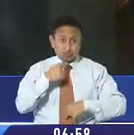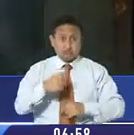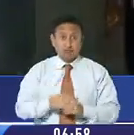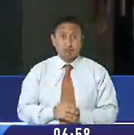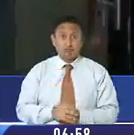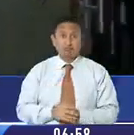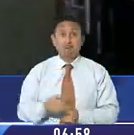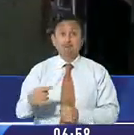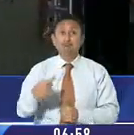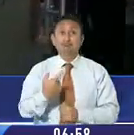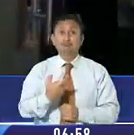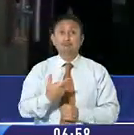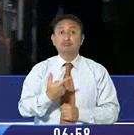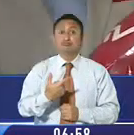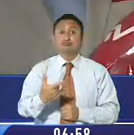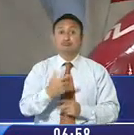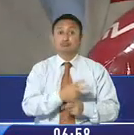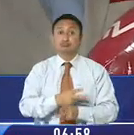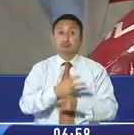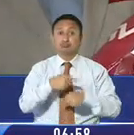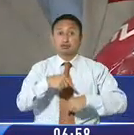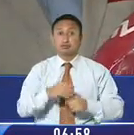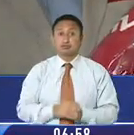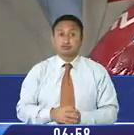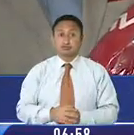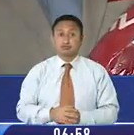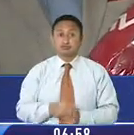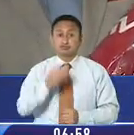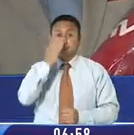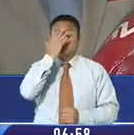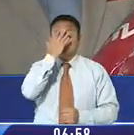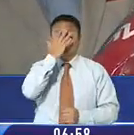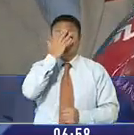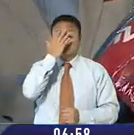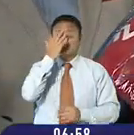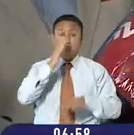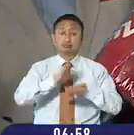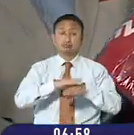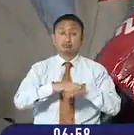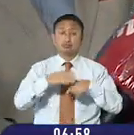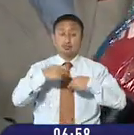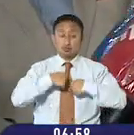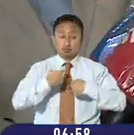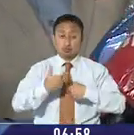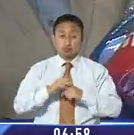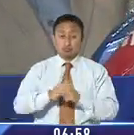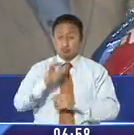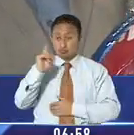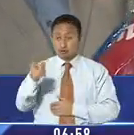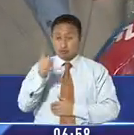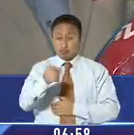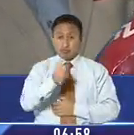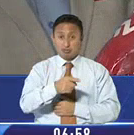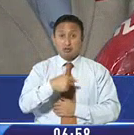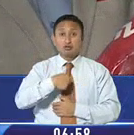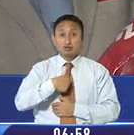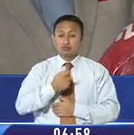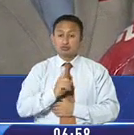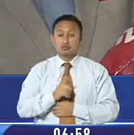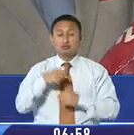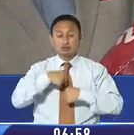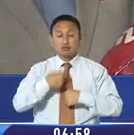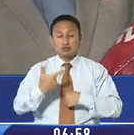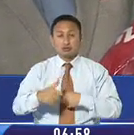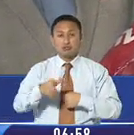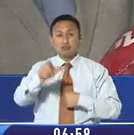a intereses de consejeros. Simplemente porque no les permito designar a dedo. Porque yo realmente respondo a los intereses del